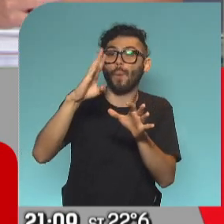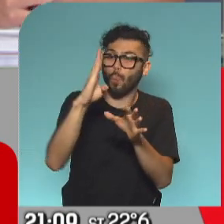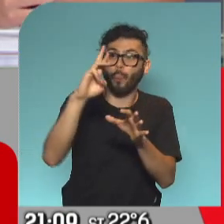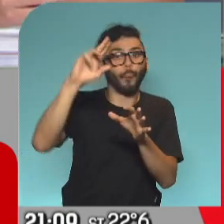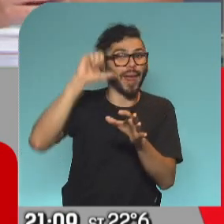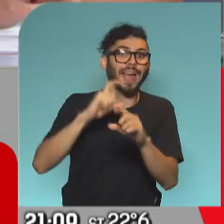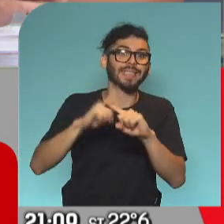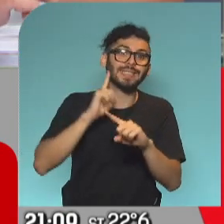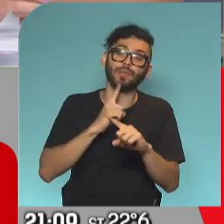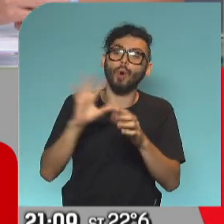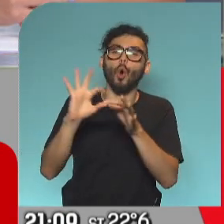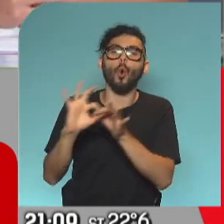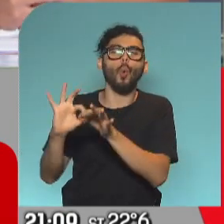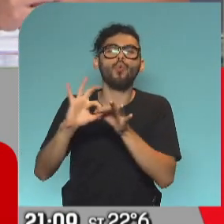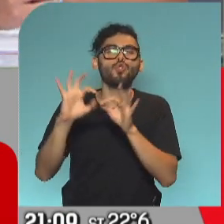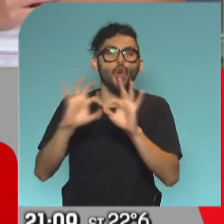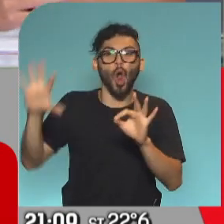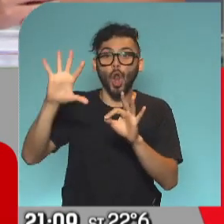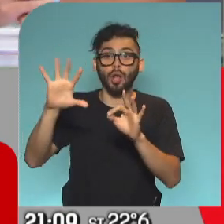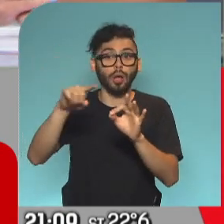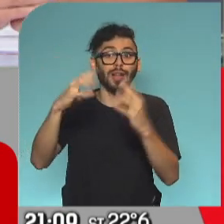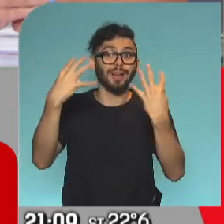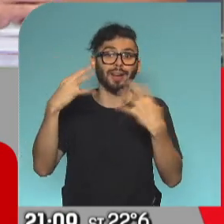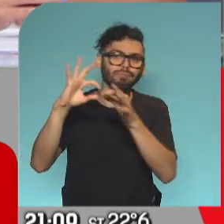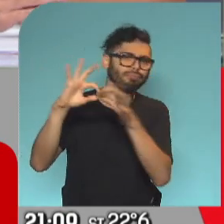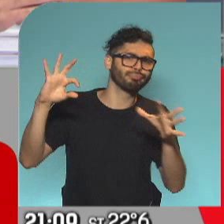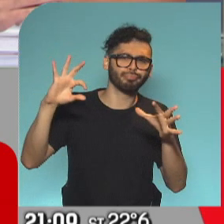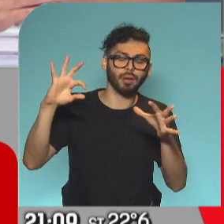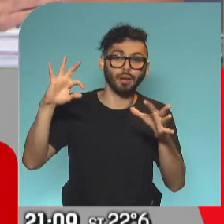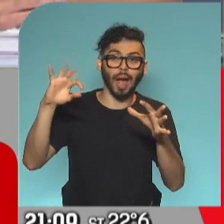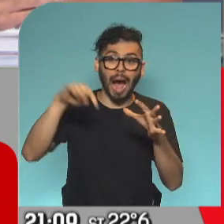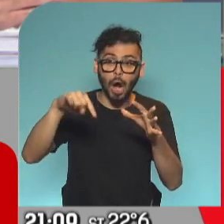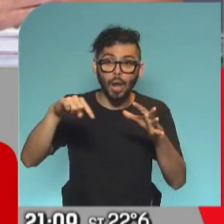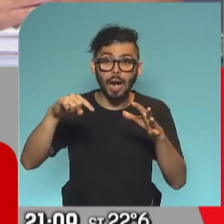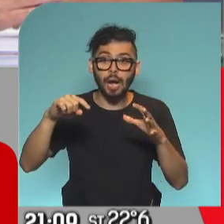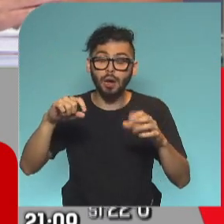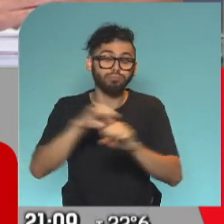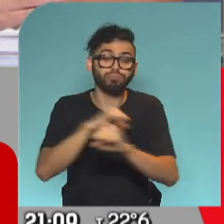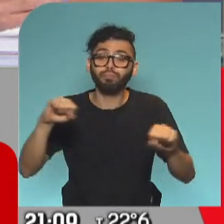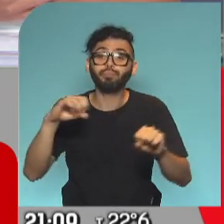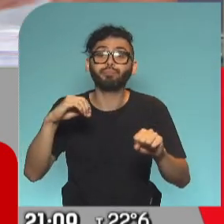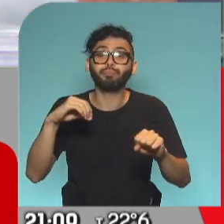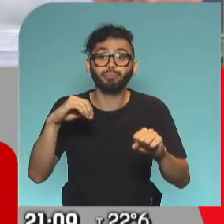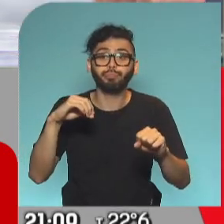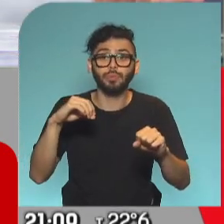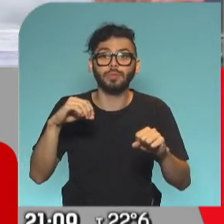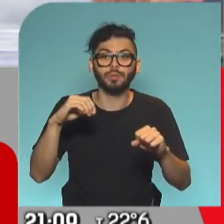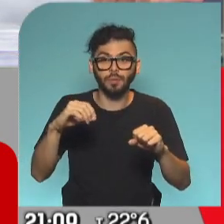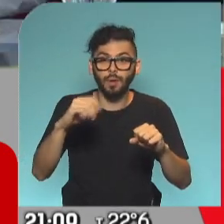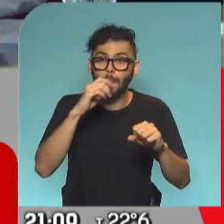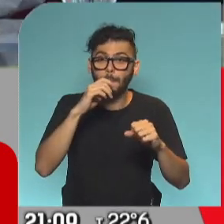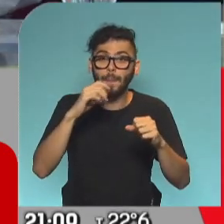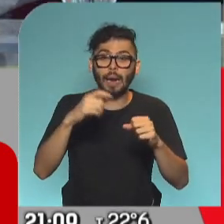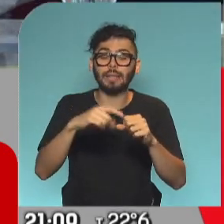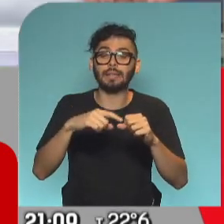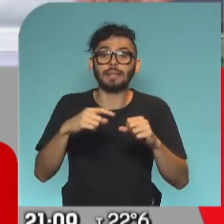está dando un portazo al Reino Unido es en este caso Europa, porque... Es decir, la puerta se cierra al lado de afuera.